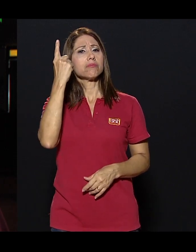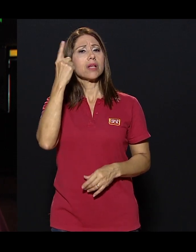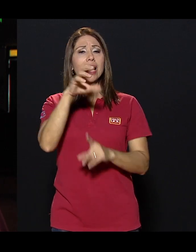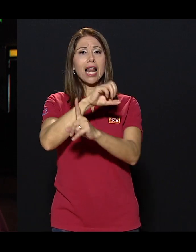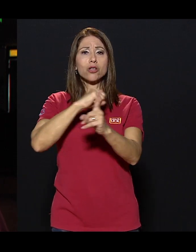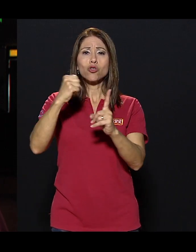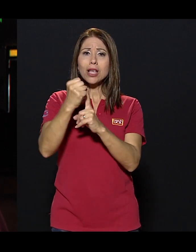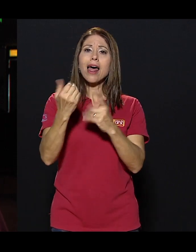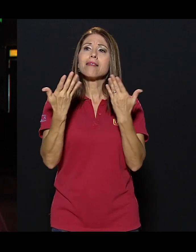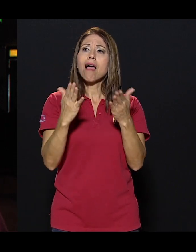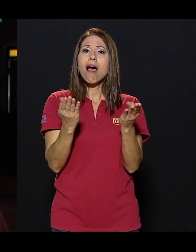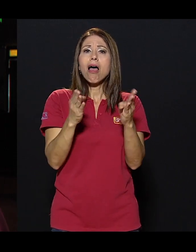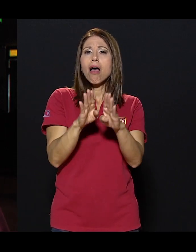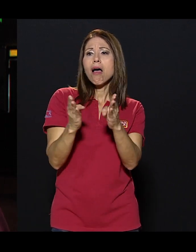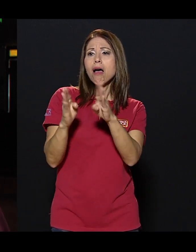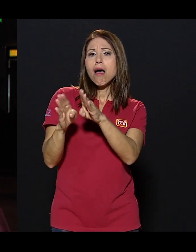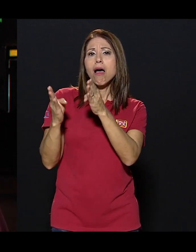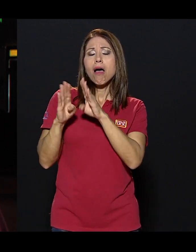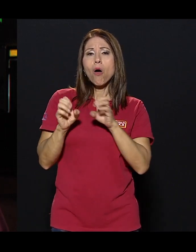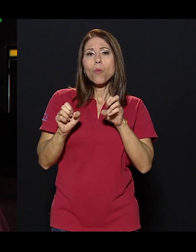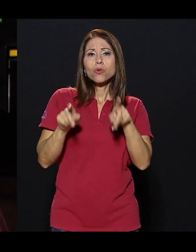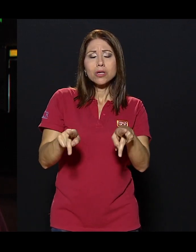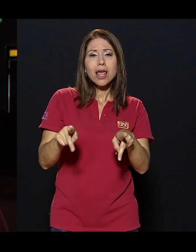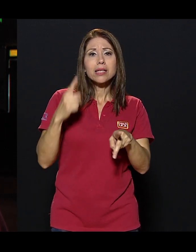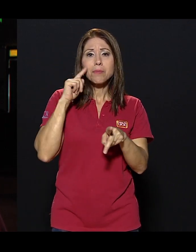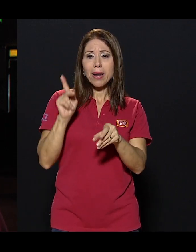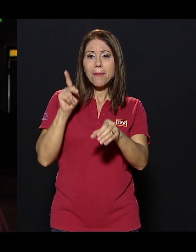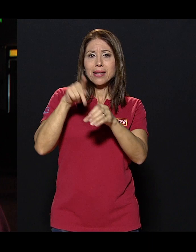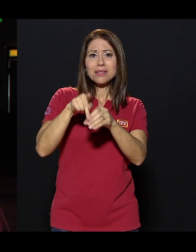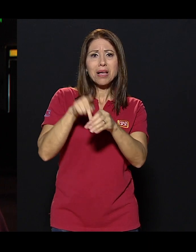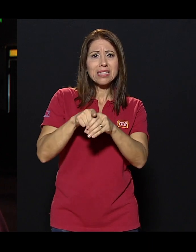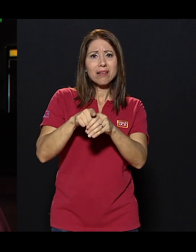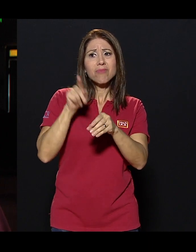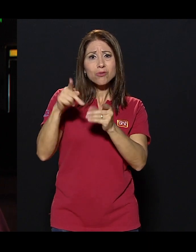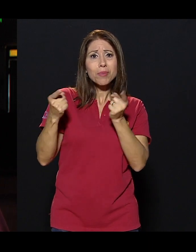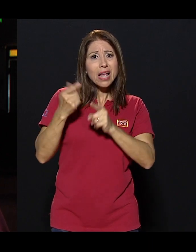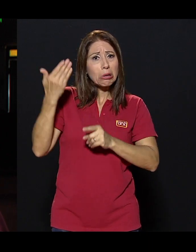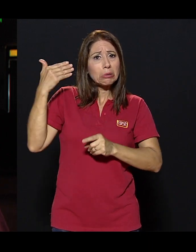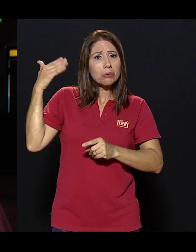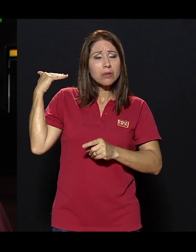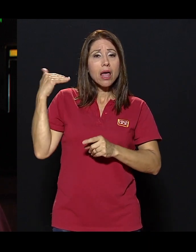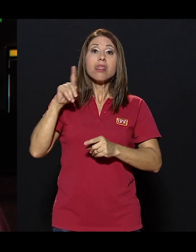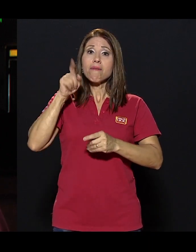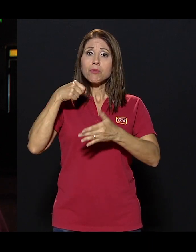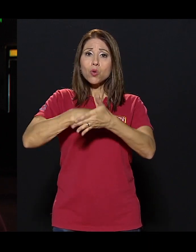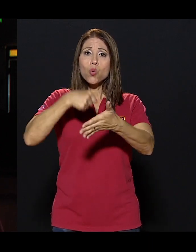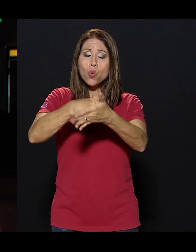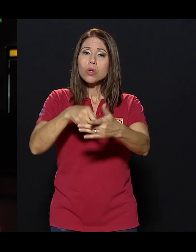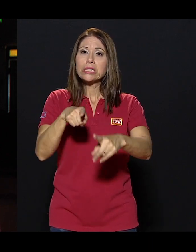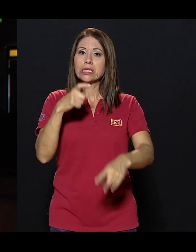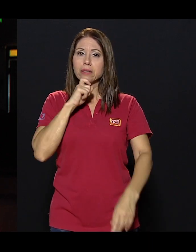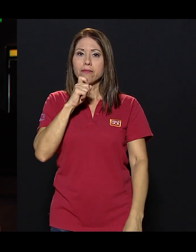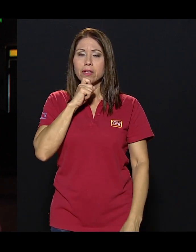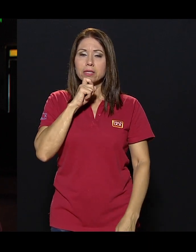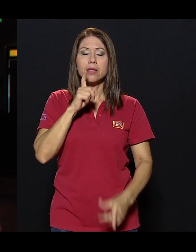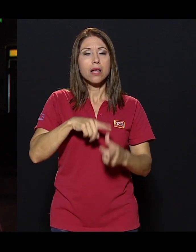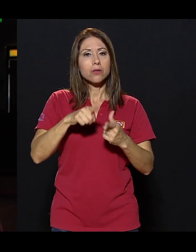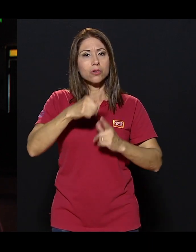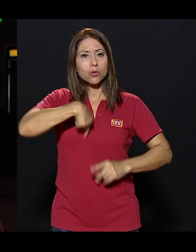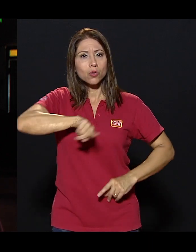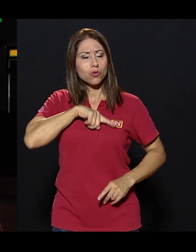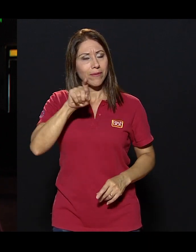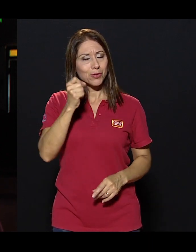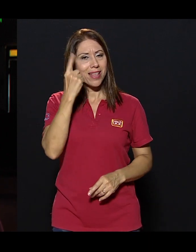ha venido cerrando espacios para la participación históricamente y que contra eso hay que luchar y que eso va a ser difícil. Entonces yo creo que hay que